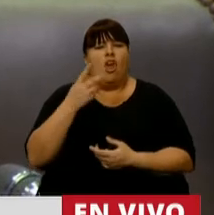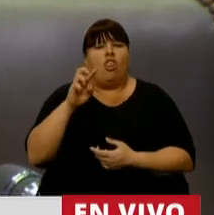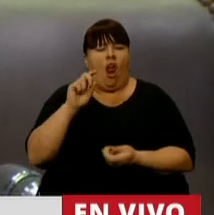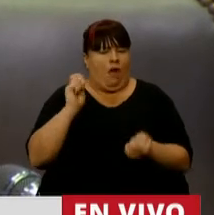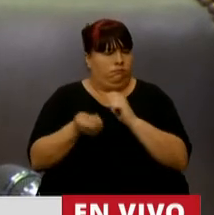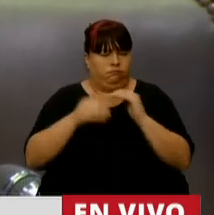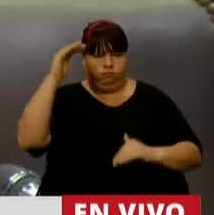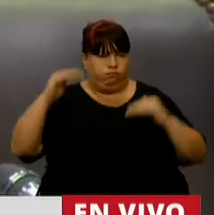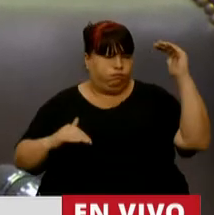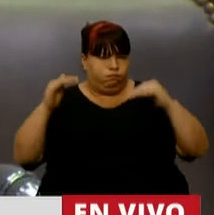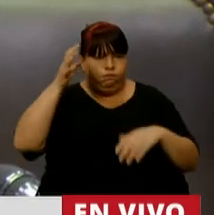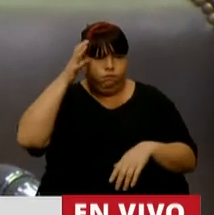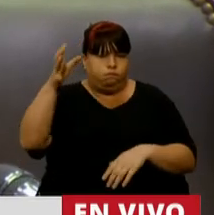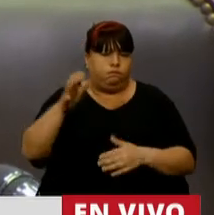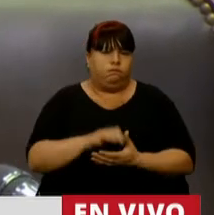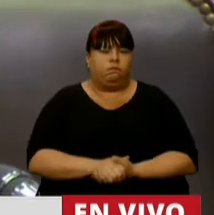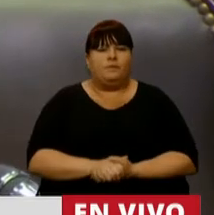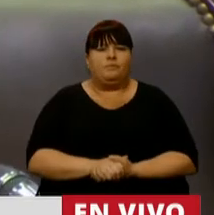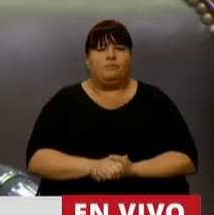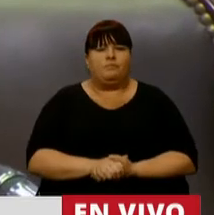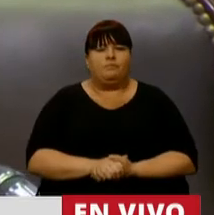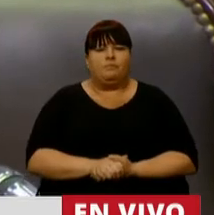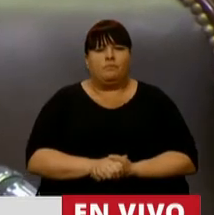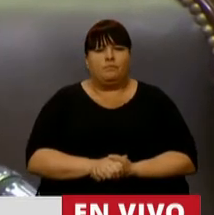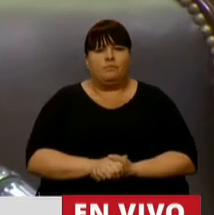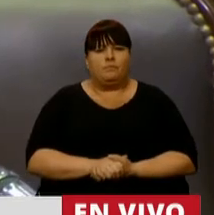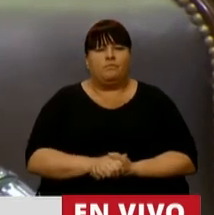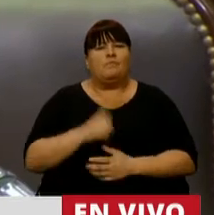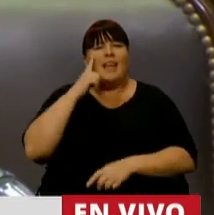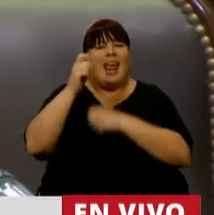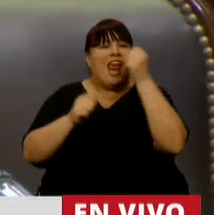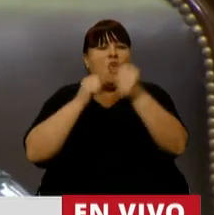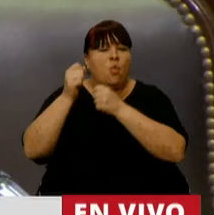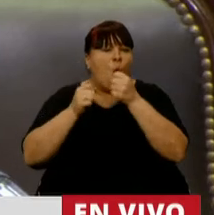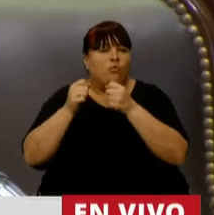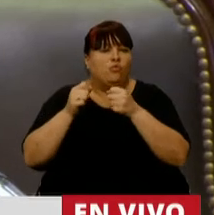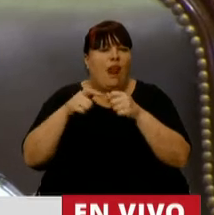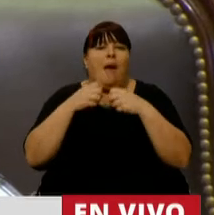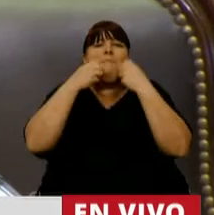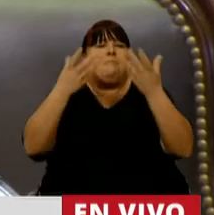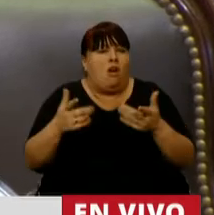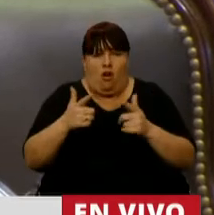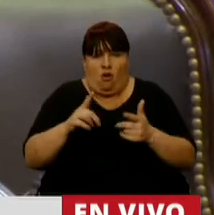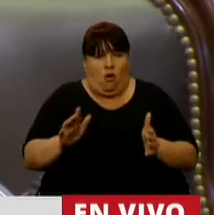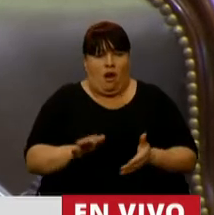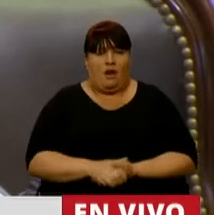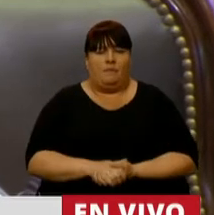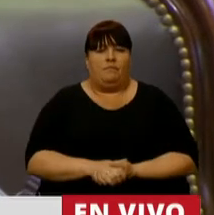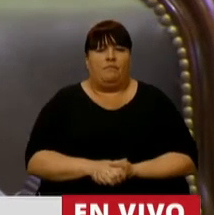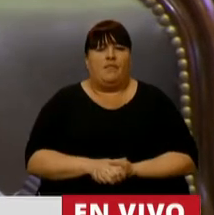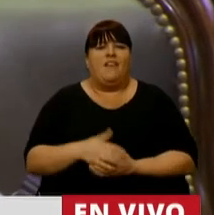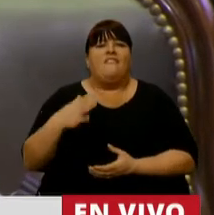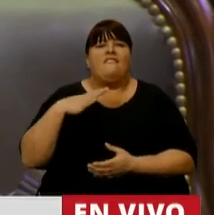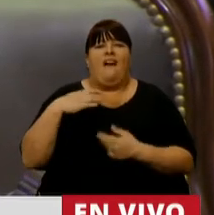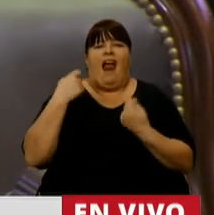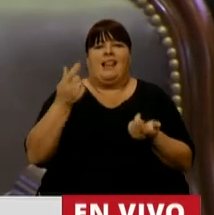cambiaria impresionante, con una capacidad industrial ociosa que nunca se pudo recuperar, con falta de